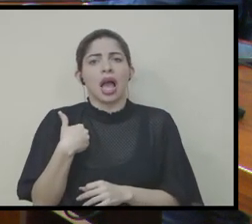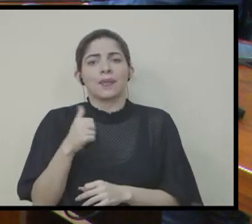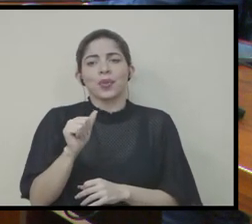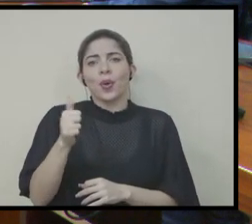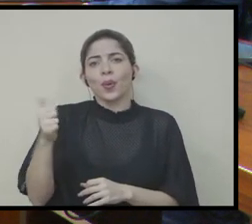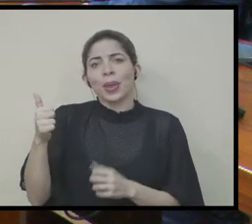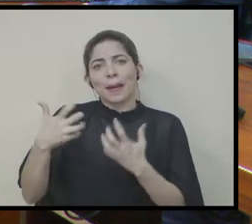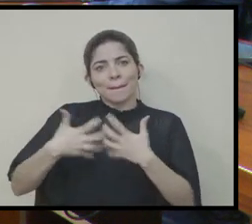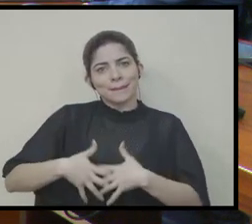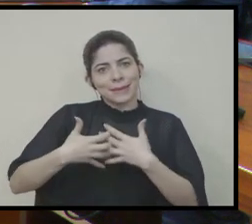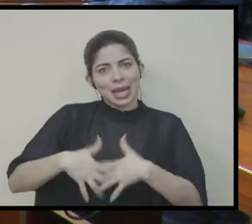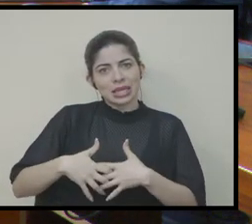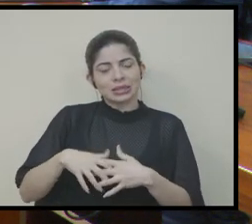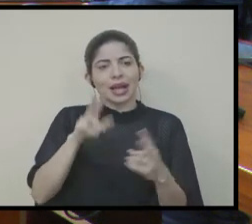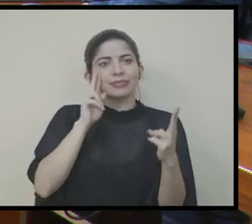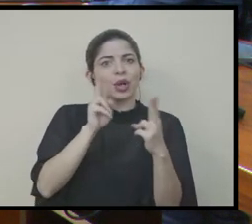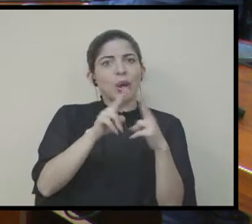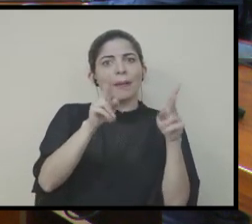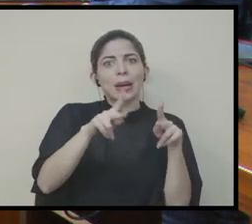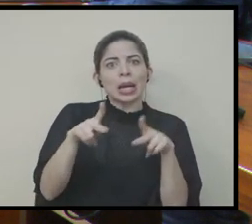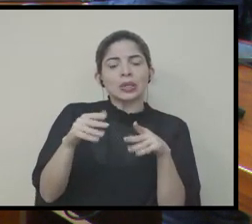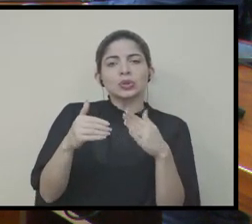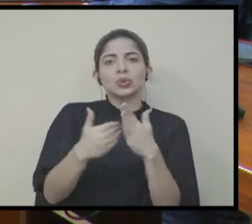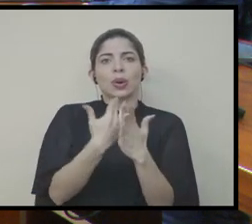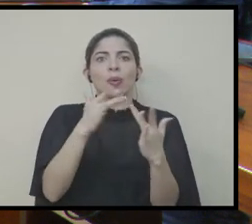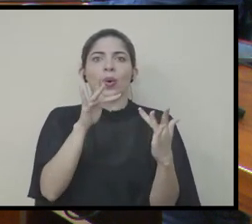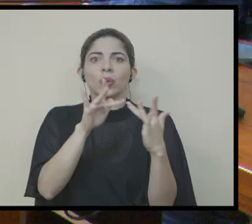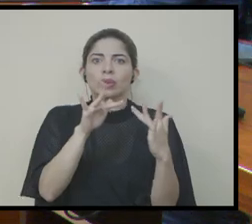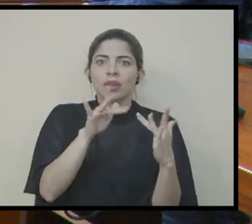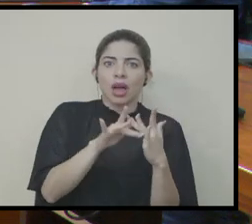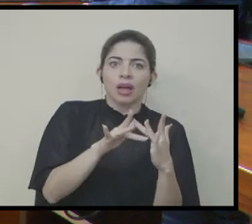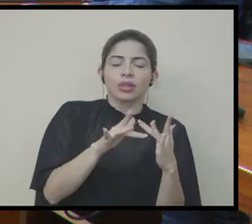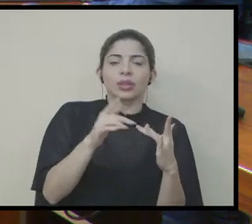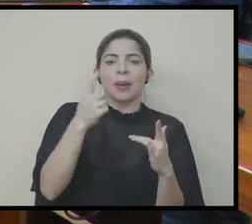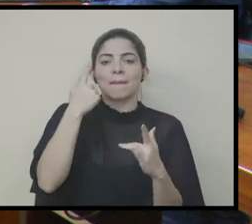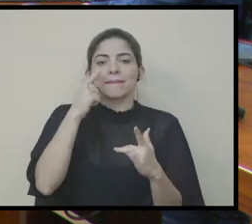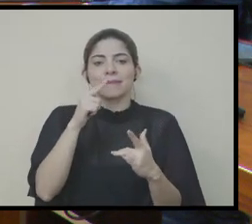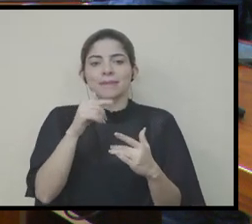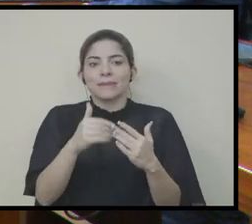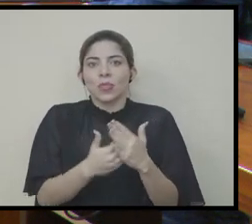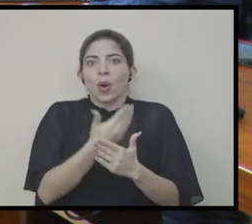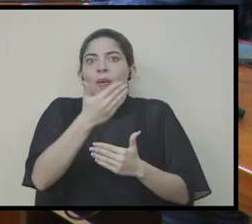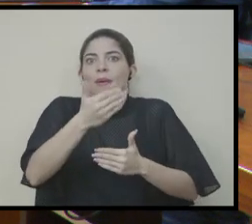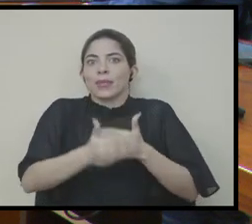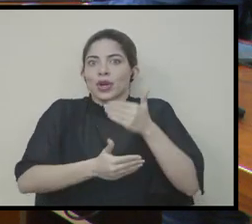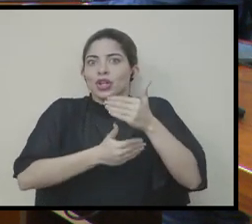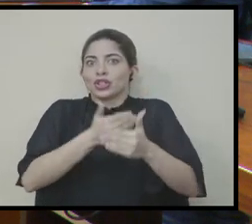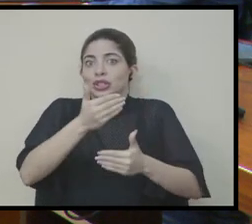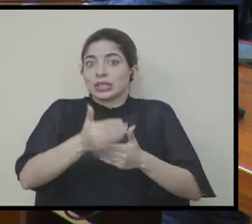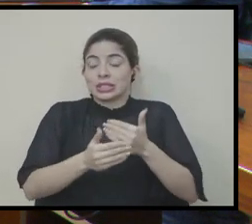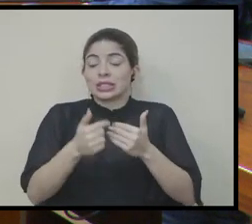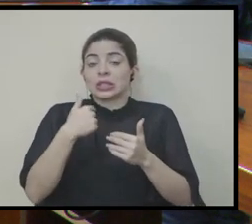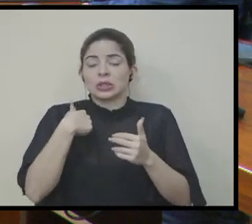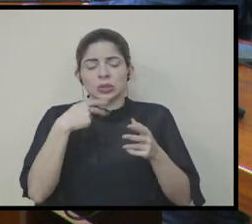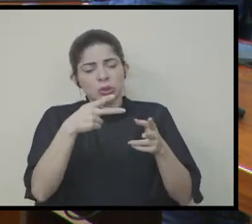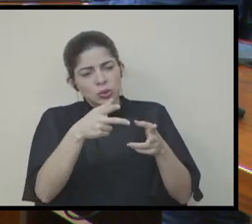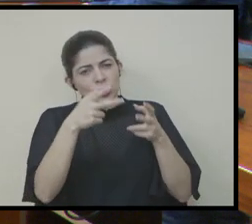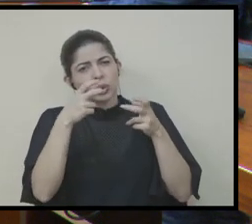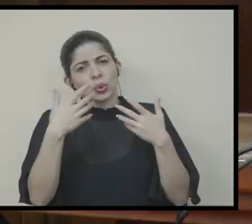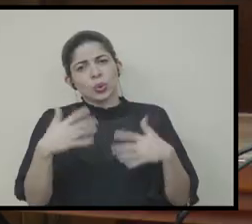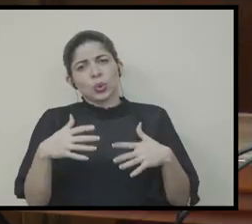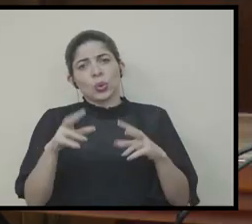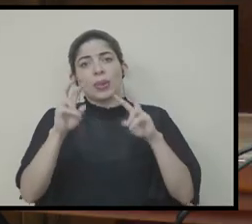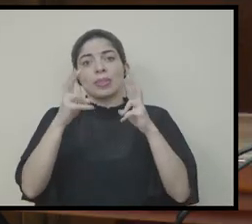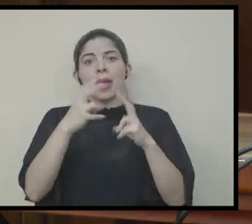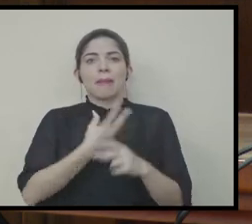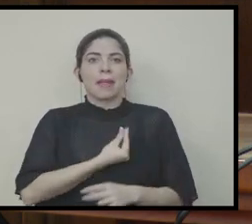otras empresas y conocer gentes, hacer nuevos contactos y para un proceso nuevo. Y otra cosa que rescato es el tema del